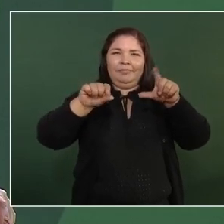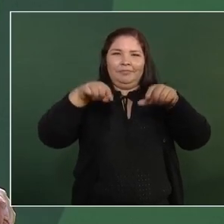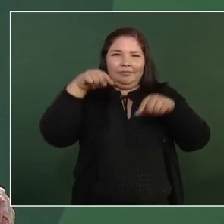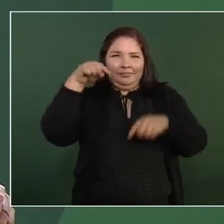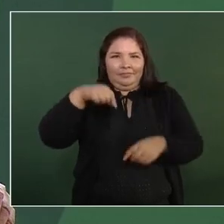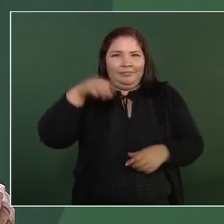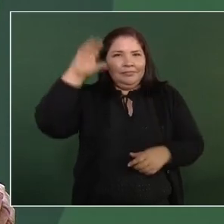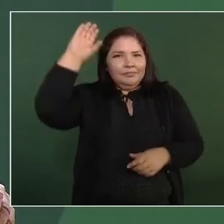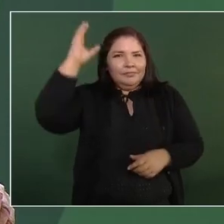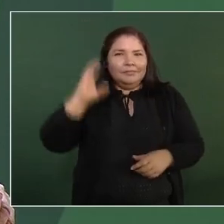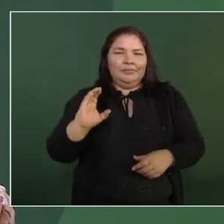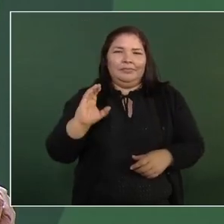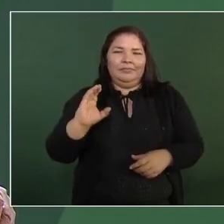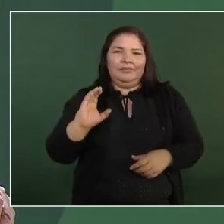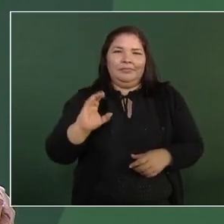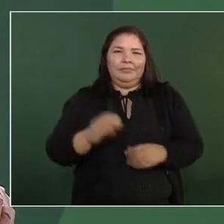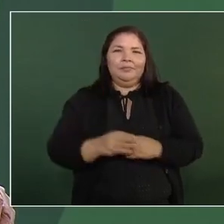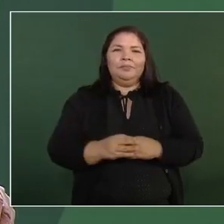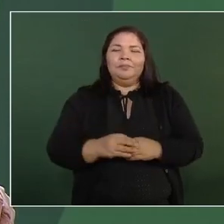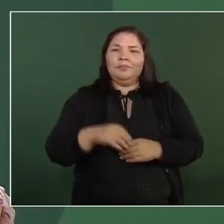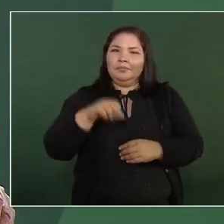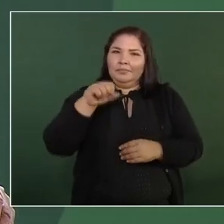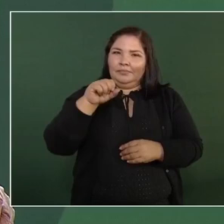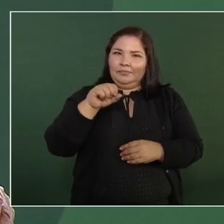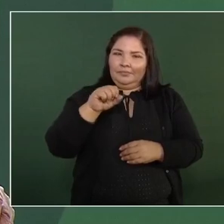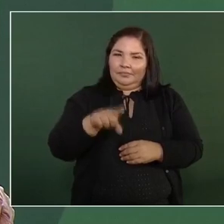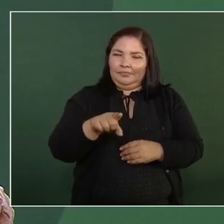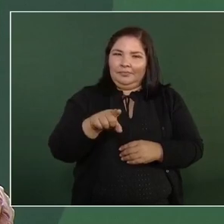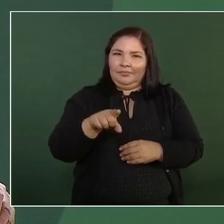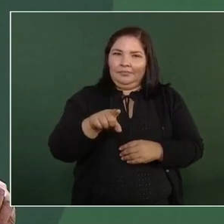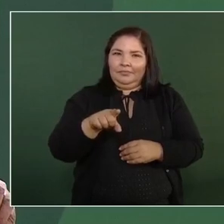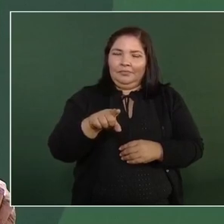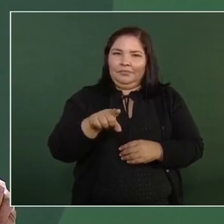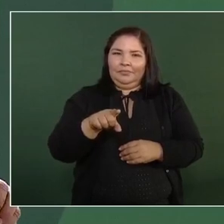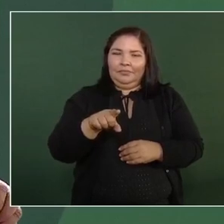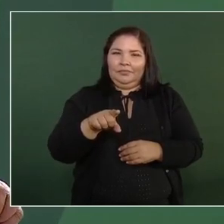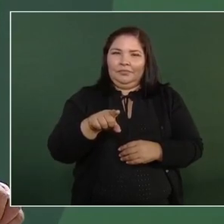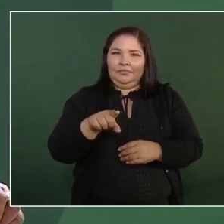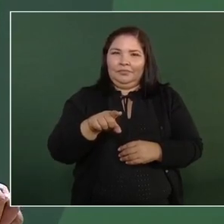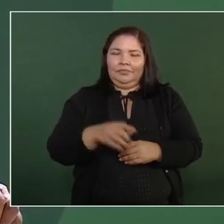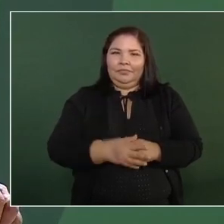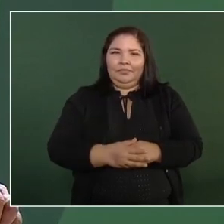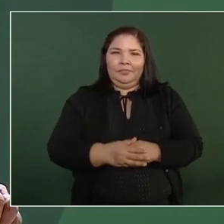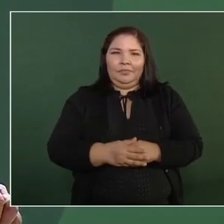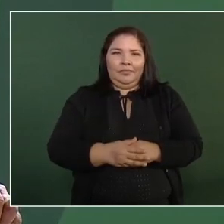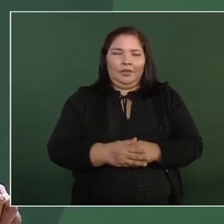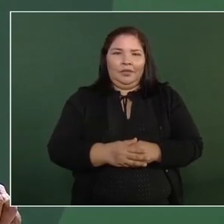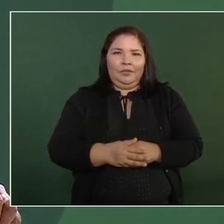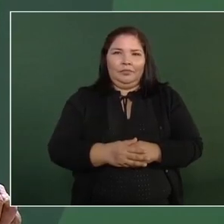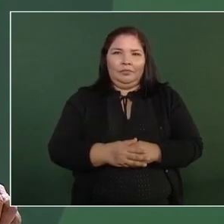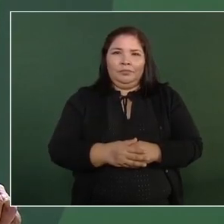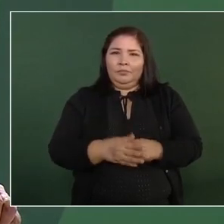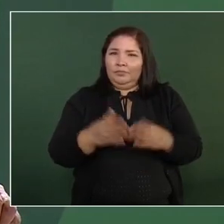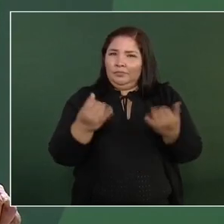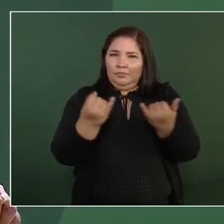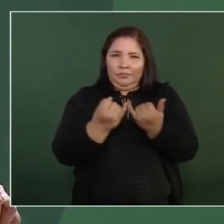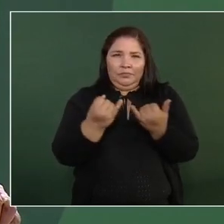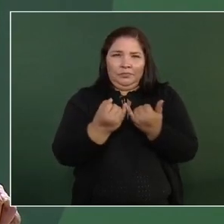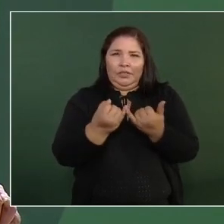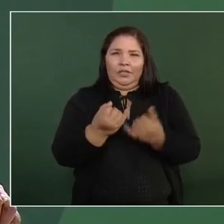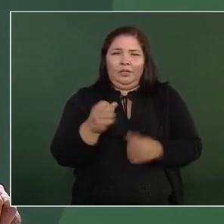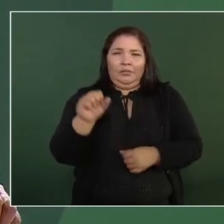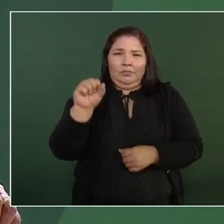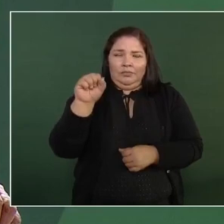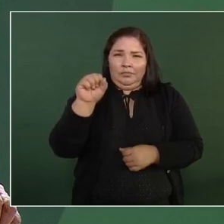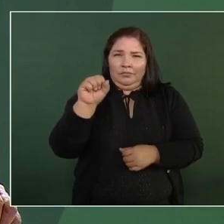en Culiacán, también como lo hacemos los martes, cada